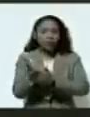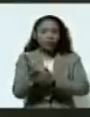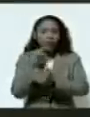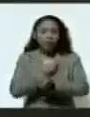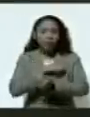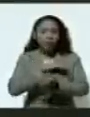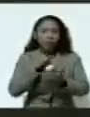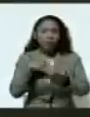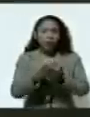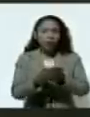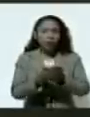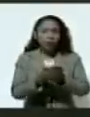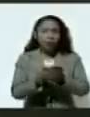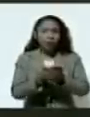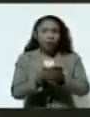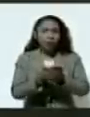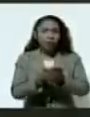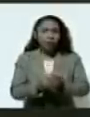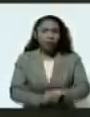y a partir de allí.